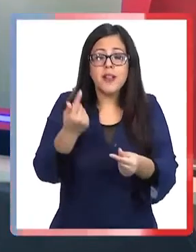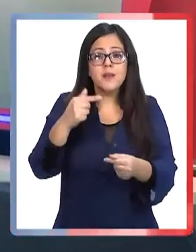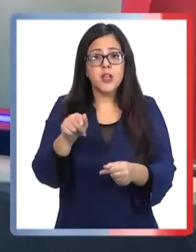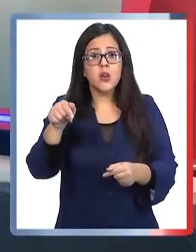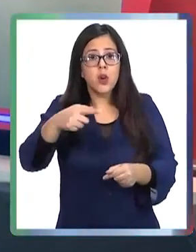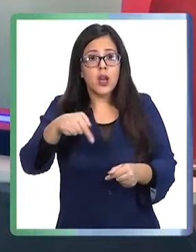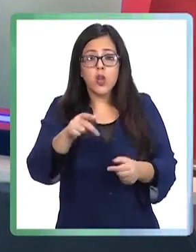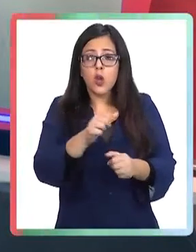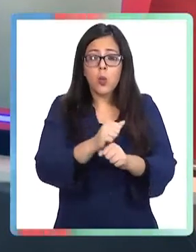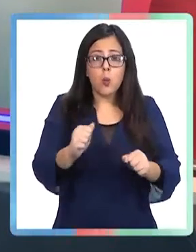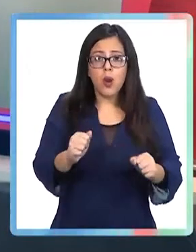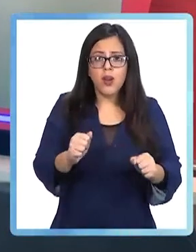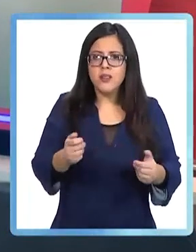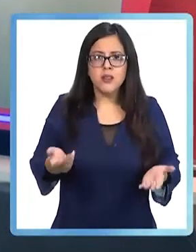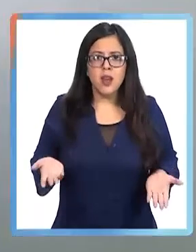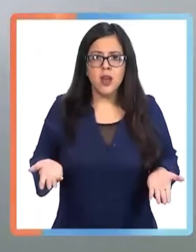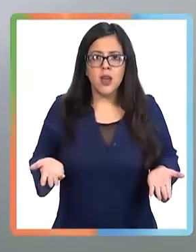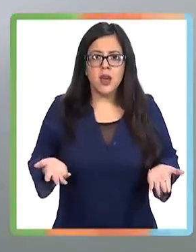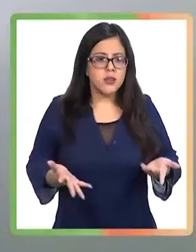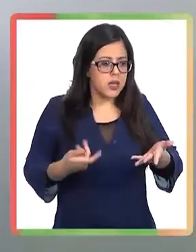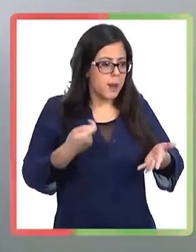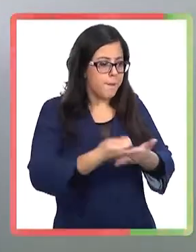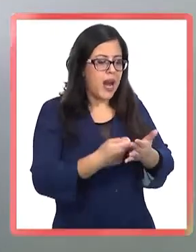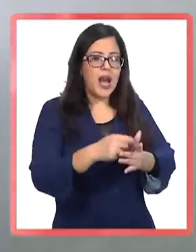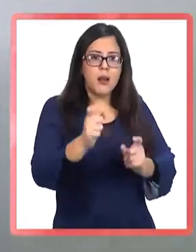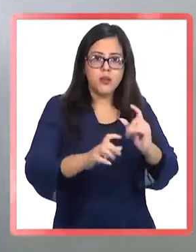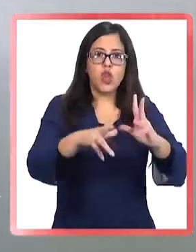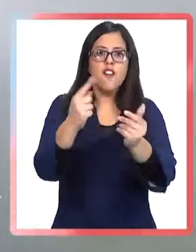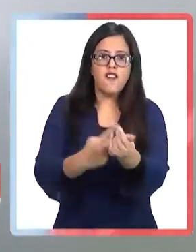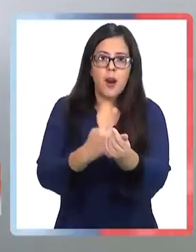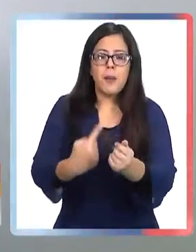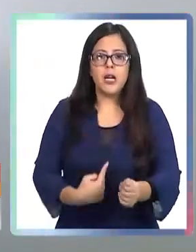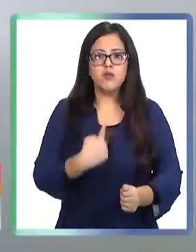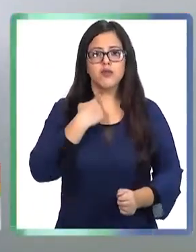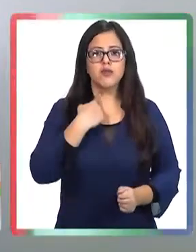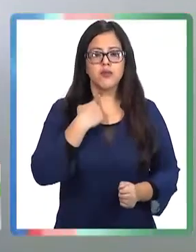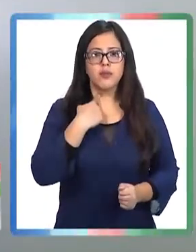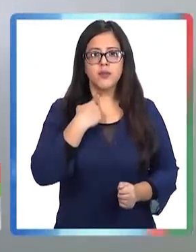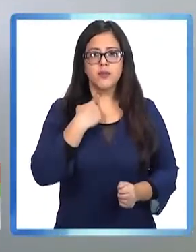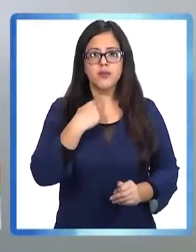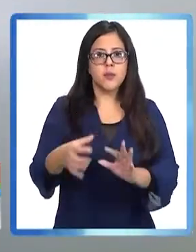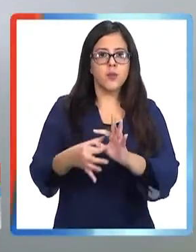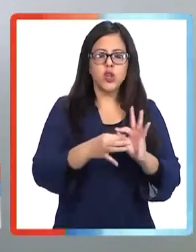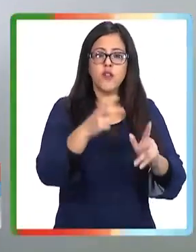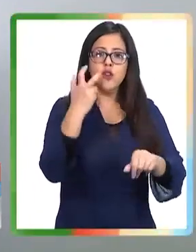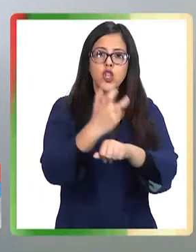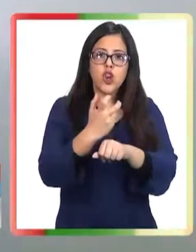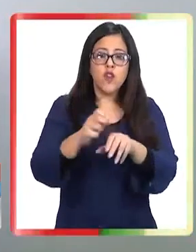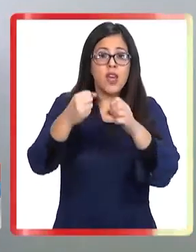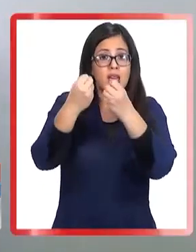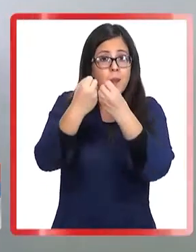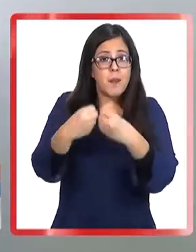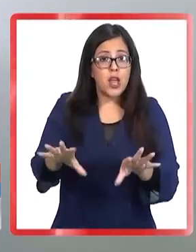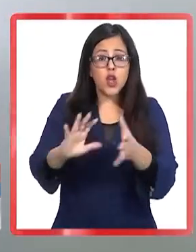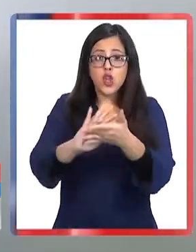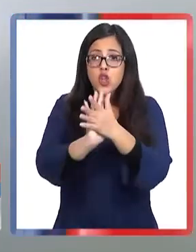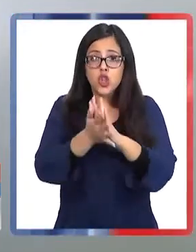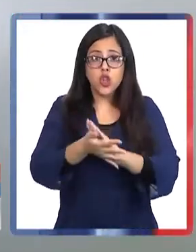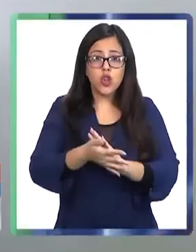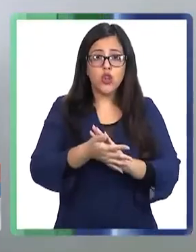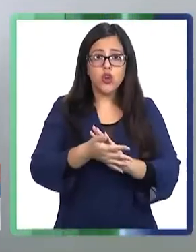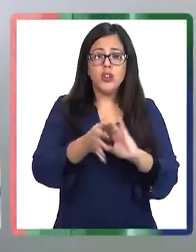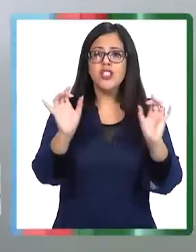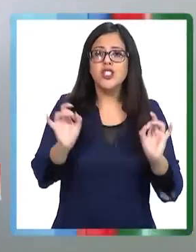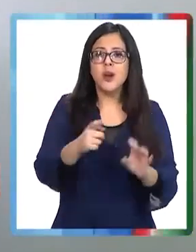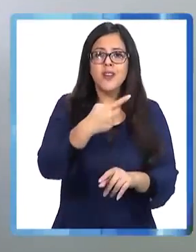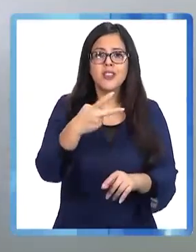son capaces siquiera de indemnizar a estas familias que sufrieron producto del saqueo, perdieron todo. Y estamos